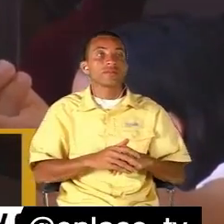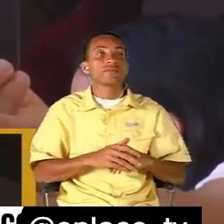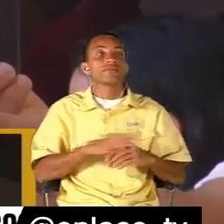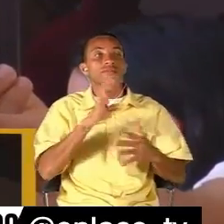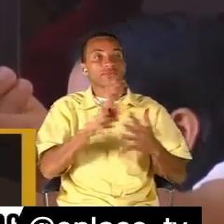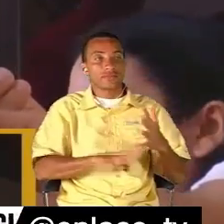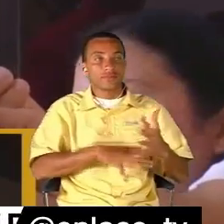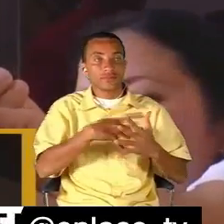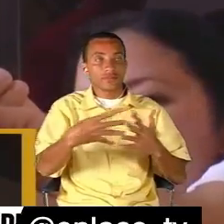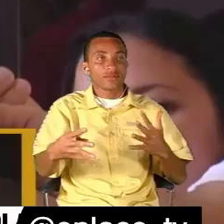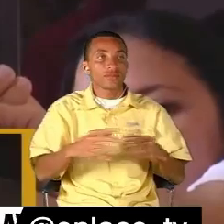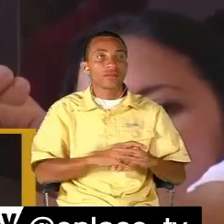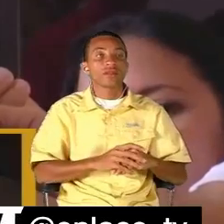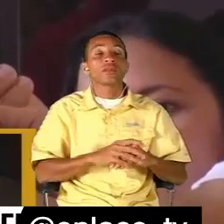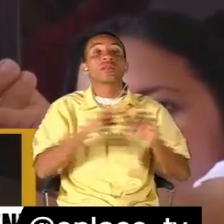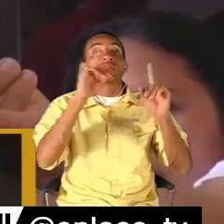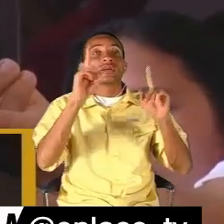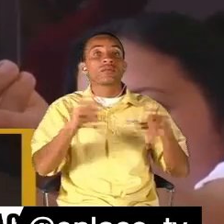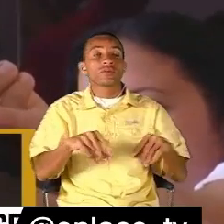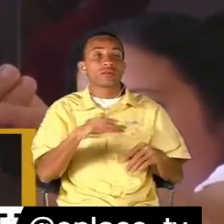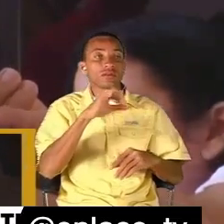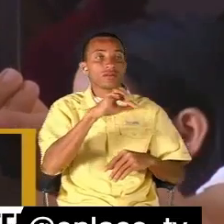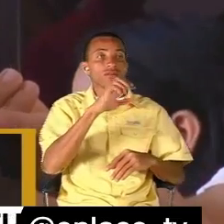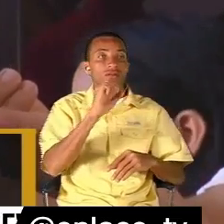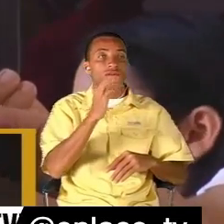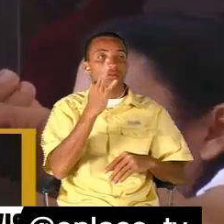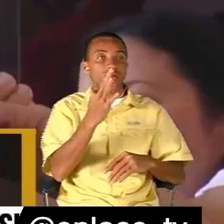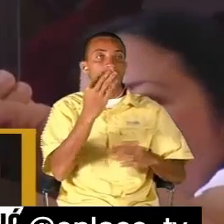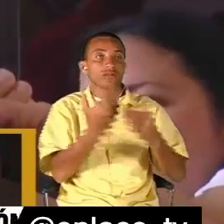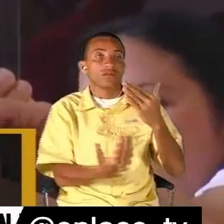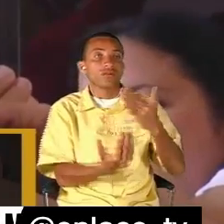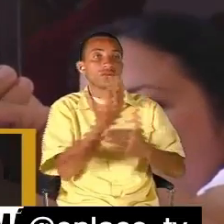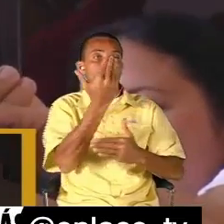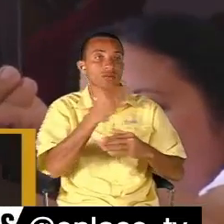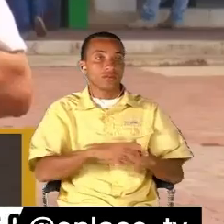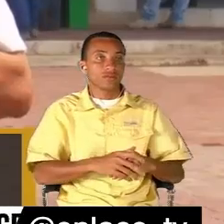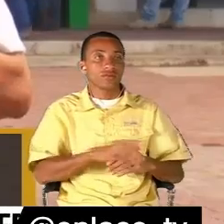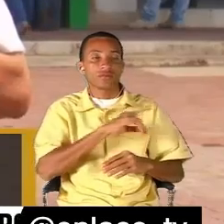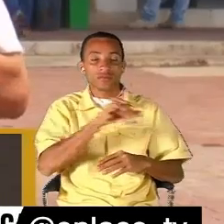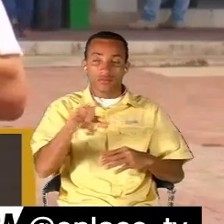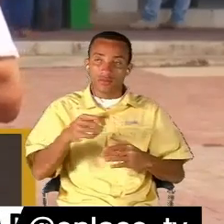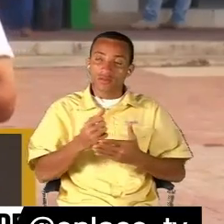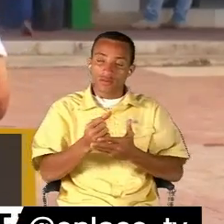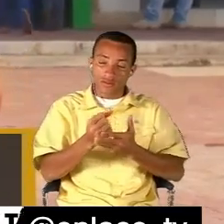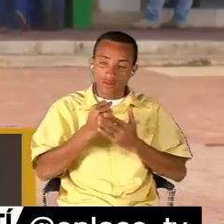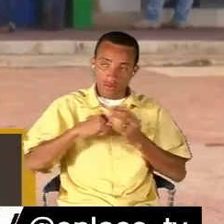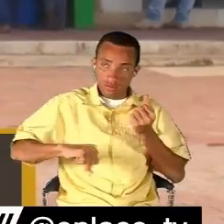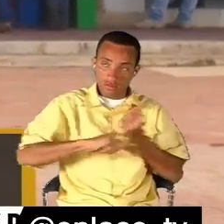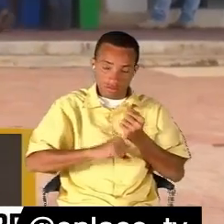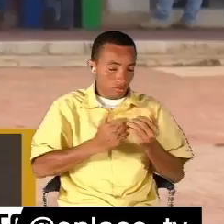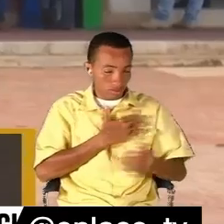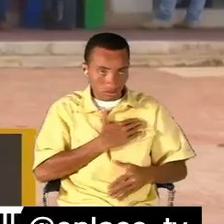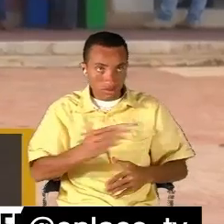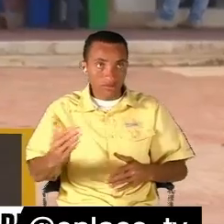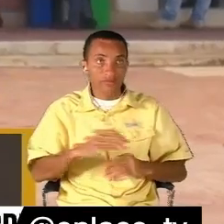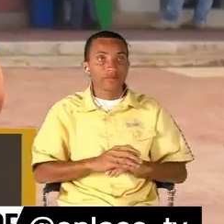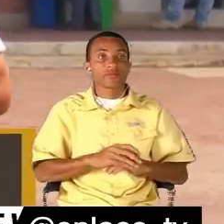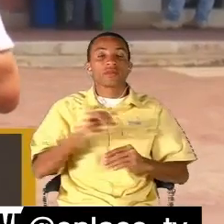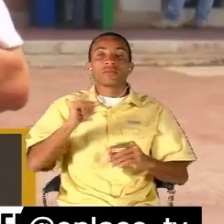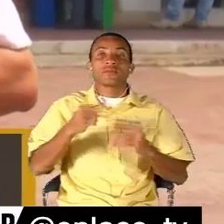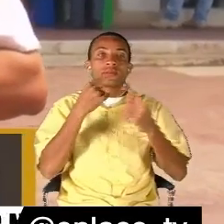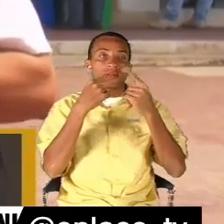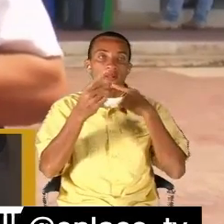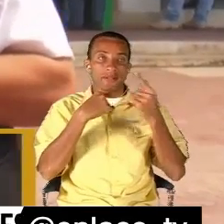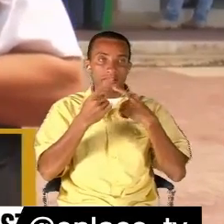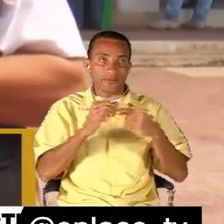cronograma, pero sería un POT realmente moderno. Nos vamos a dejar ayudar. En este mismo escenario hemos dialogado con el